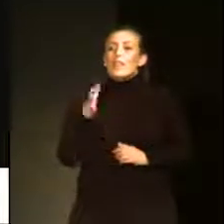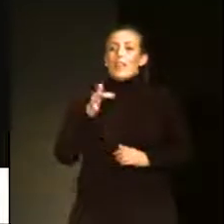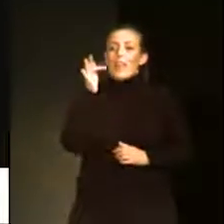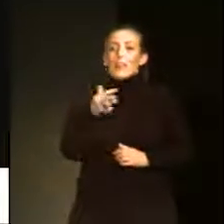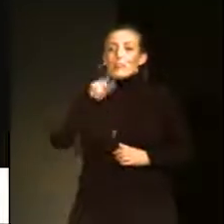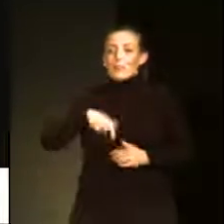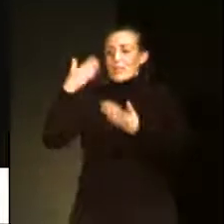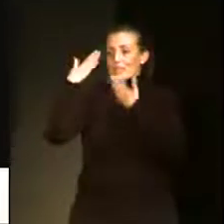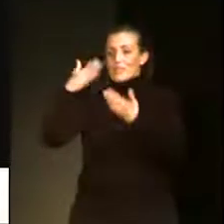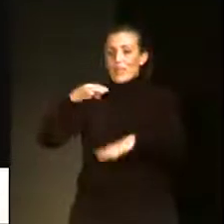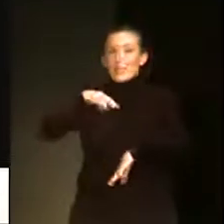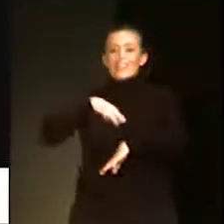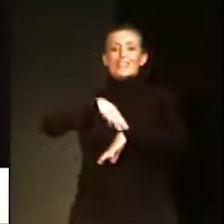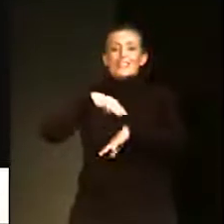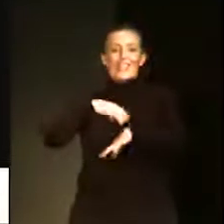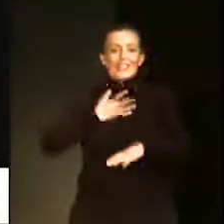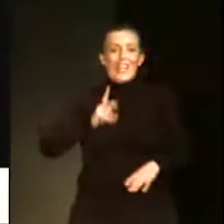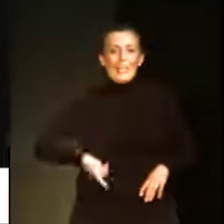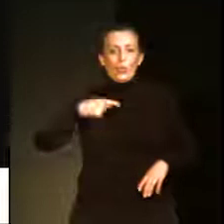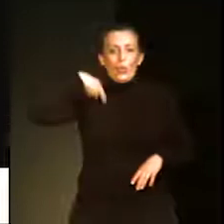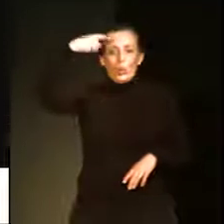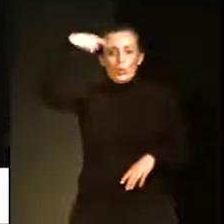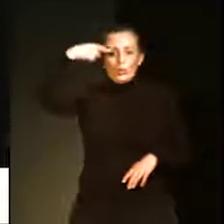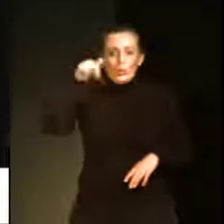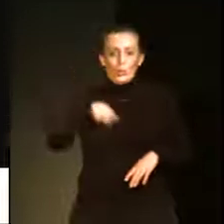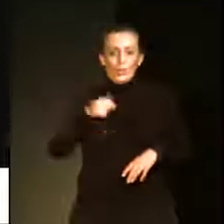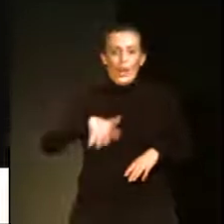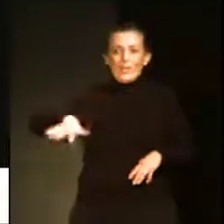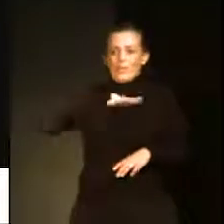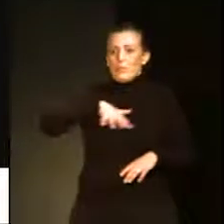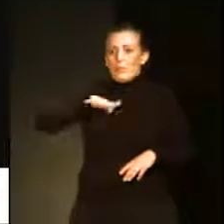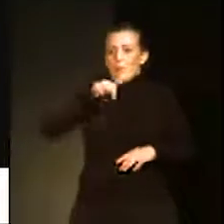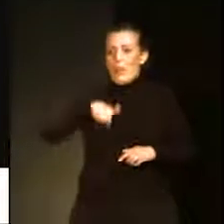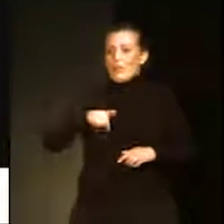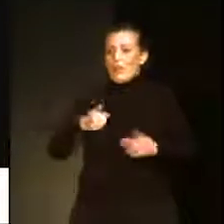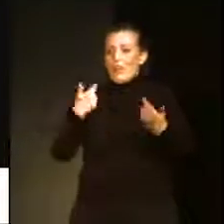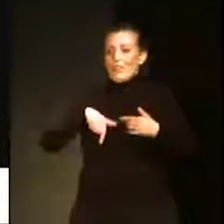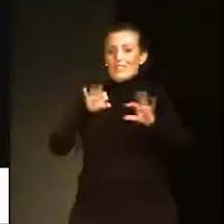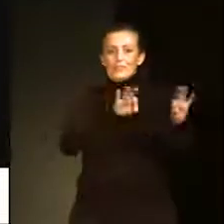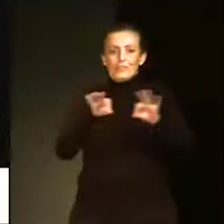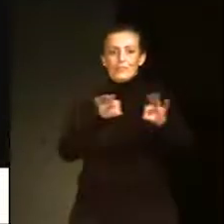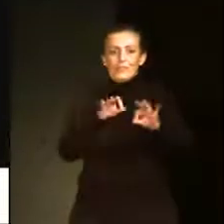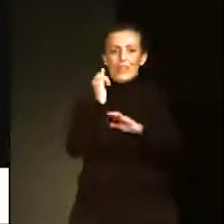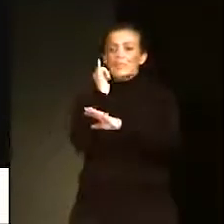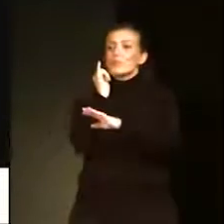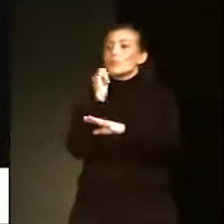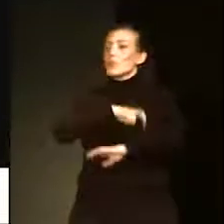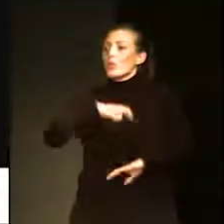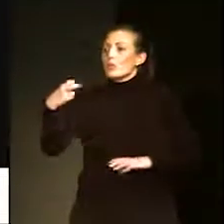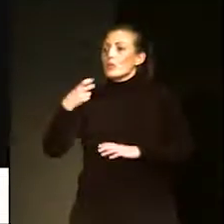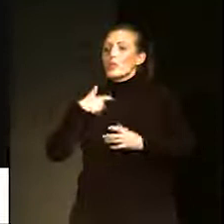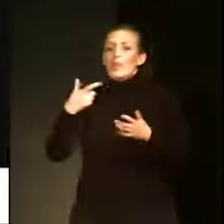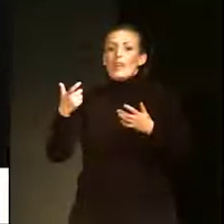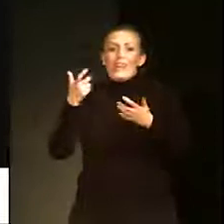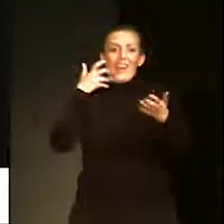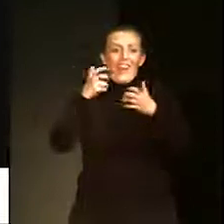solo saludar al teniente alcalde de Cultura y responsable de este espacio en el que estamos, del Instituto Municipal de Arte Escénica, y